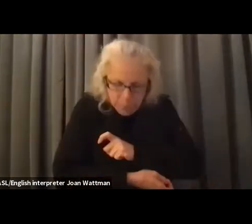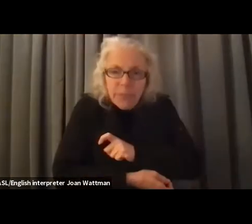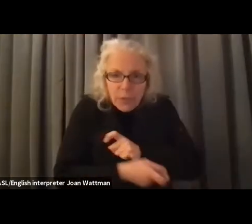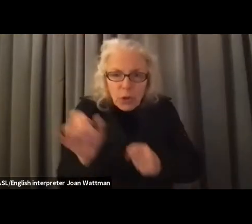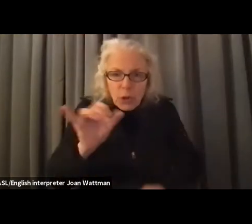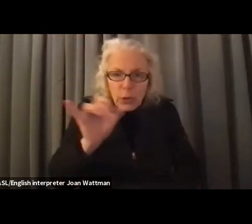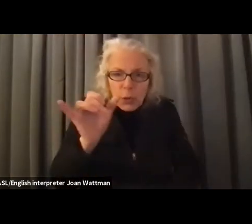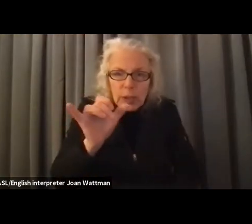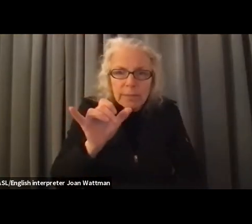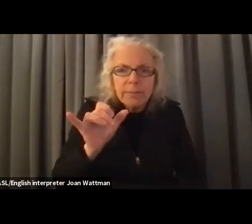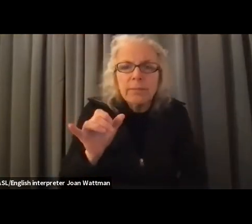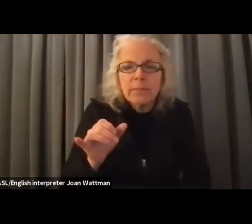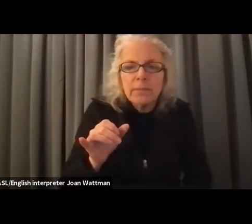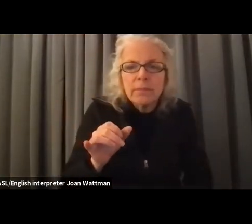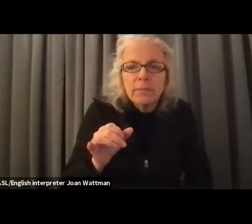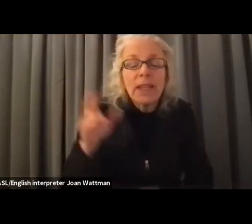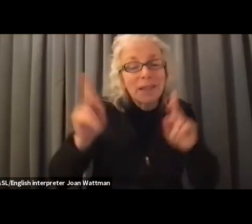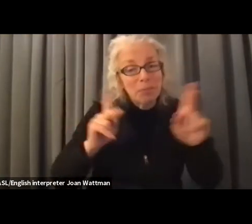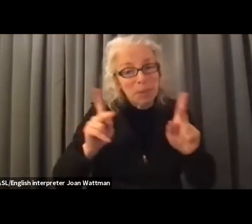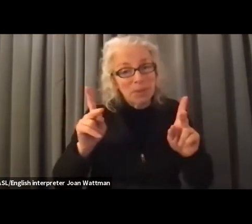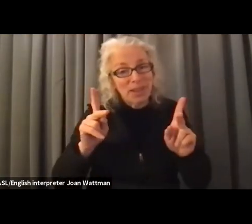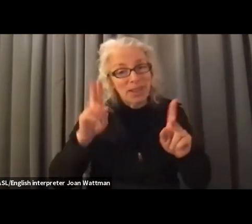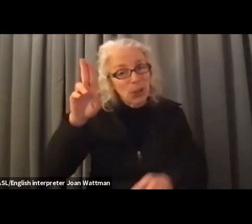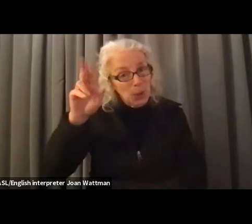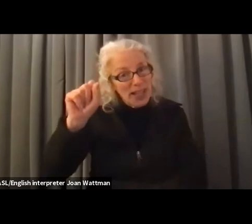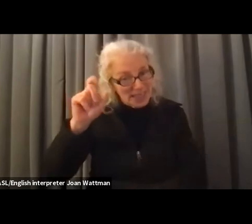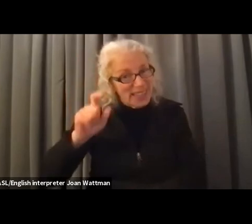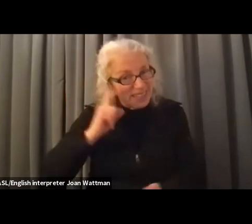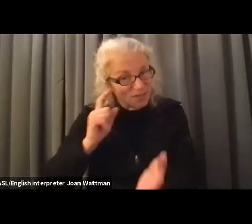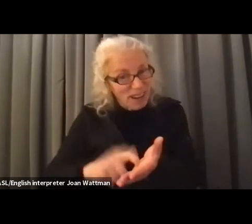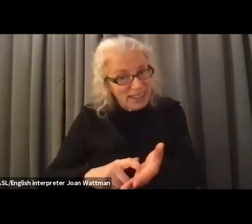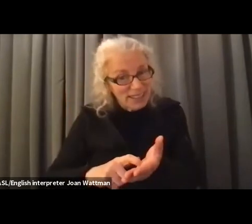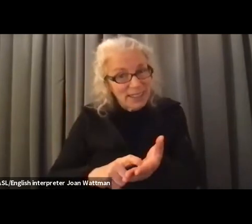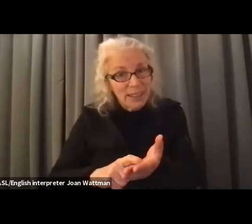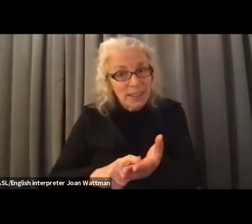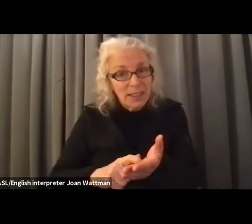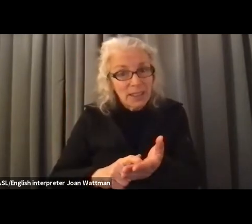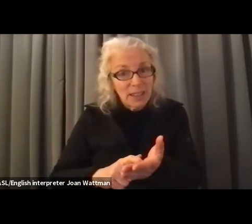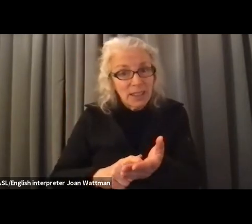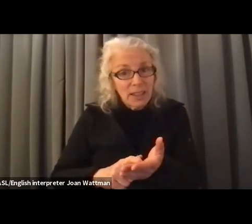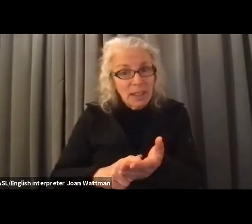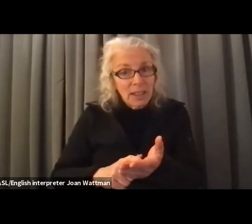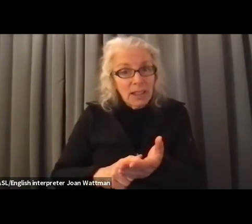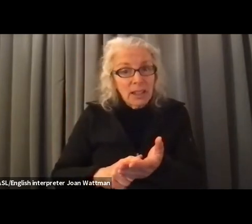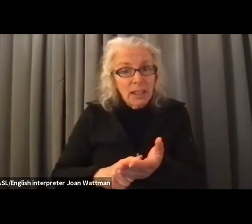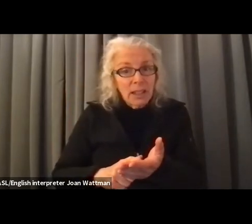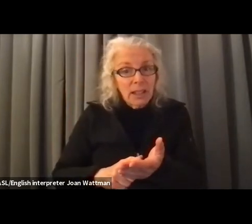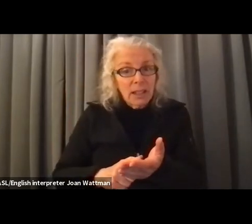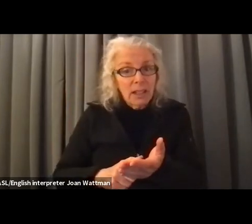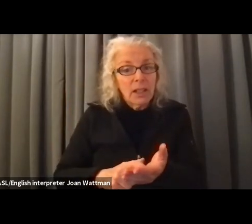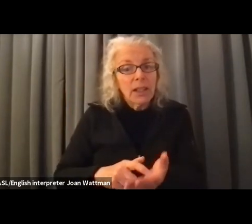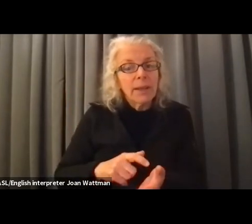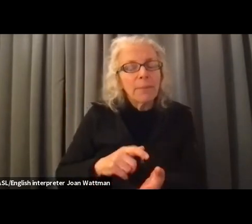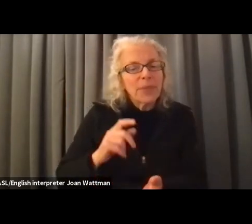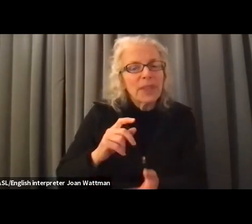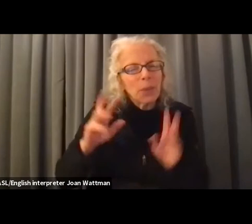y reconocer que su política de muerte que hoy oprimen a América Latina, que hoy oprimen